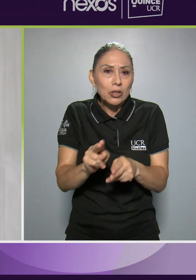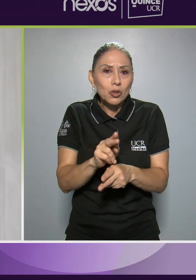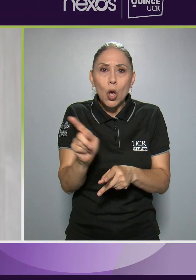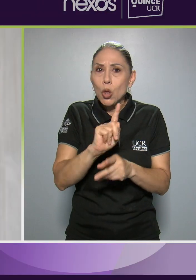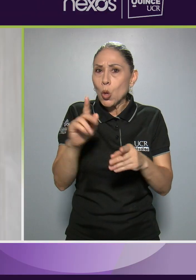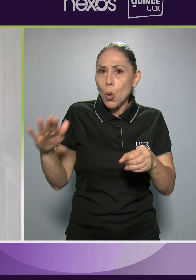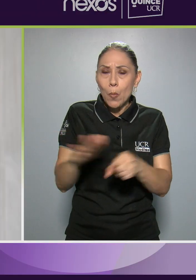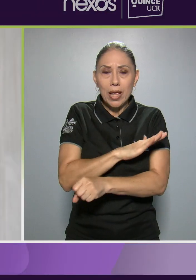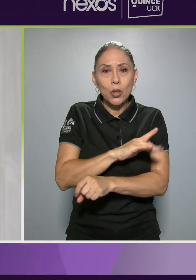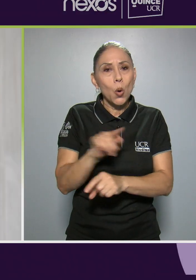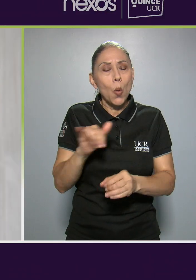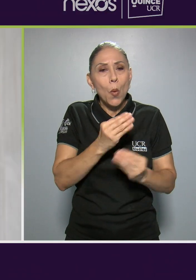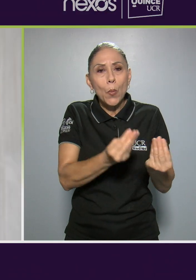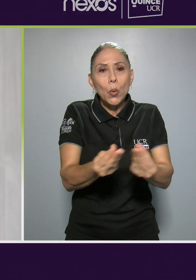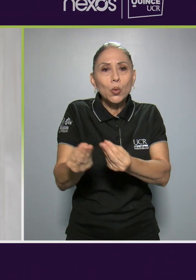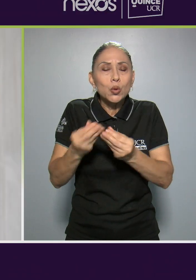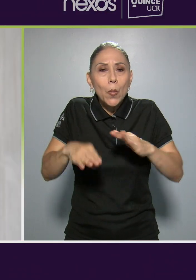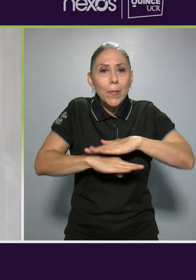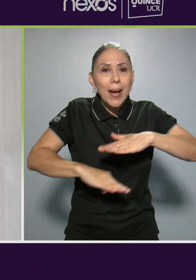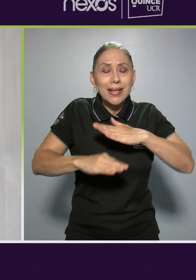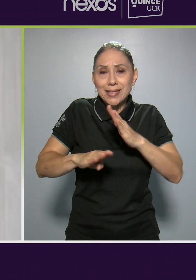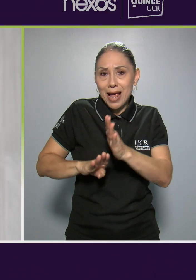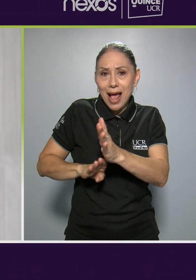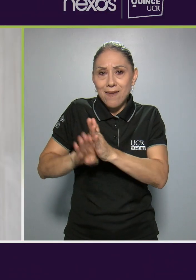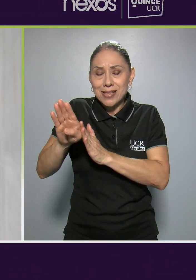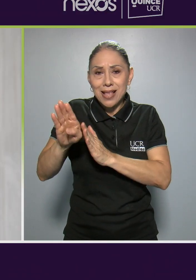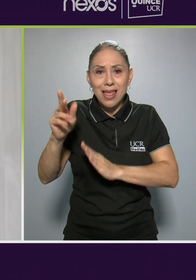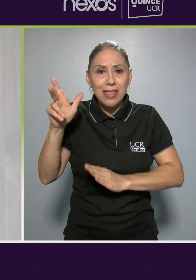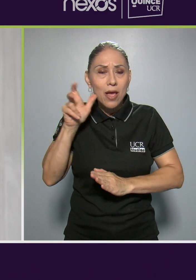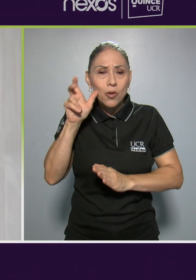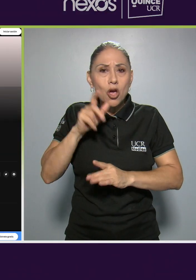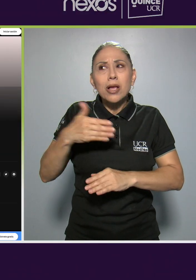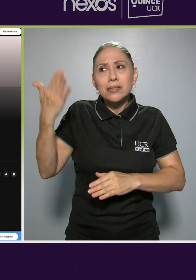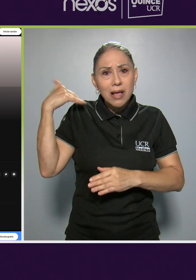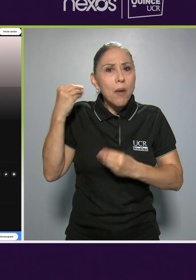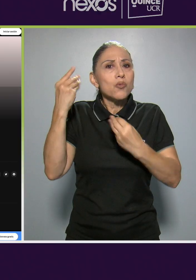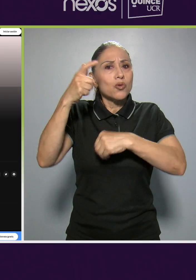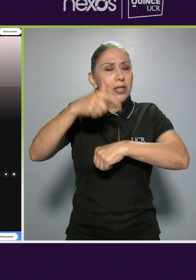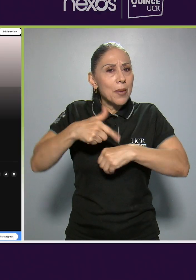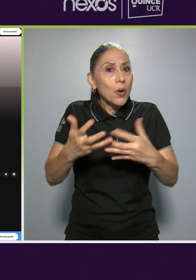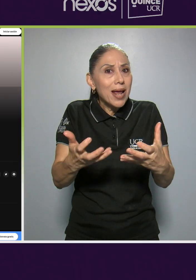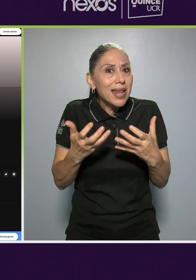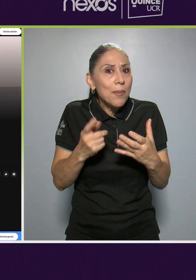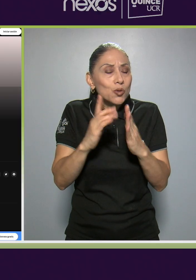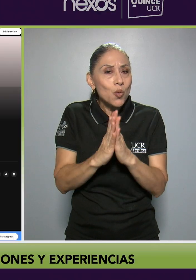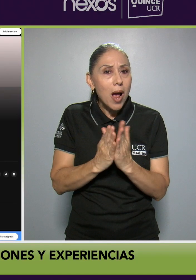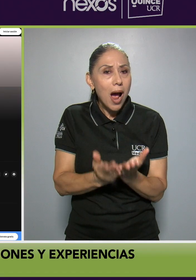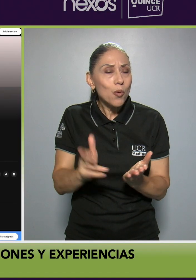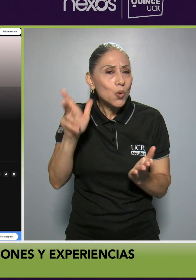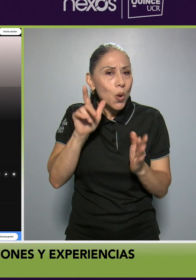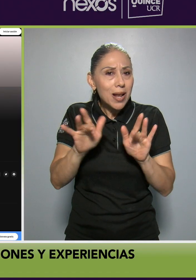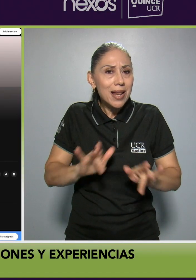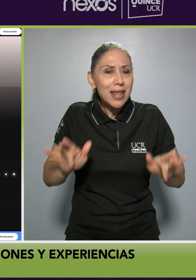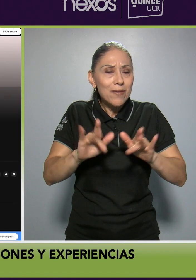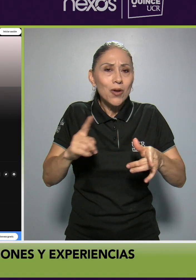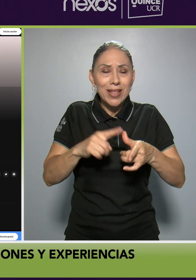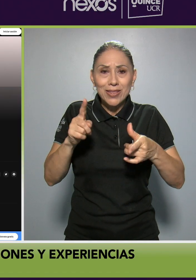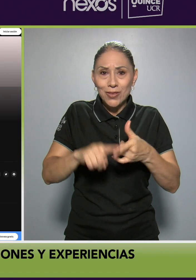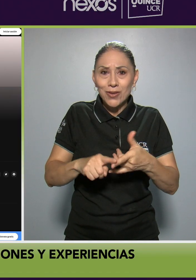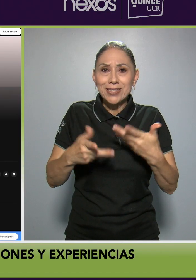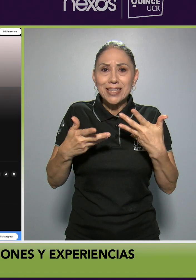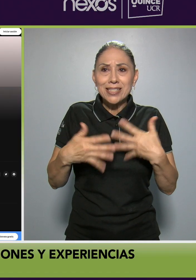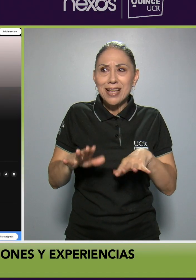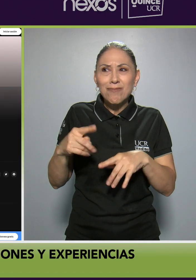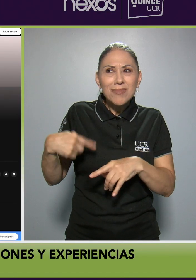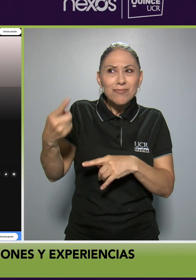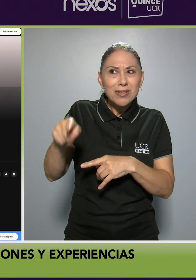producción básica y producción avanzada de audio, y teníamos mucho tiempo de querer hacer un audiolibro, y en las gradas Marigen Bust me abordó y